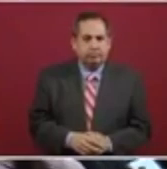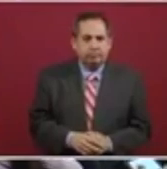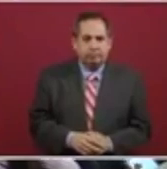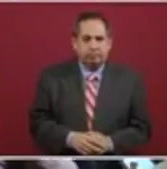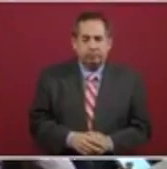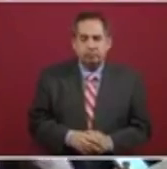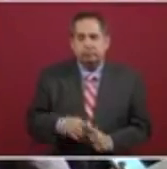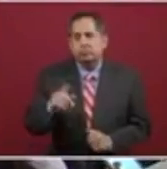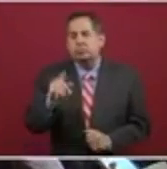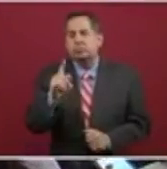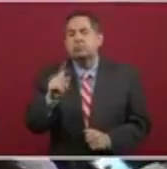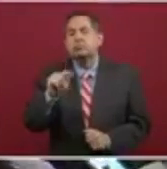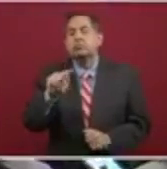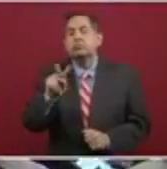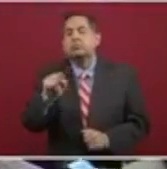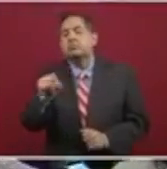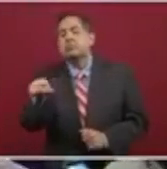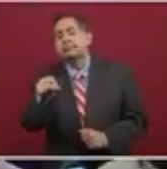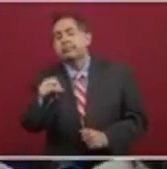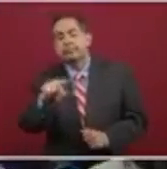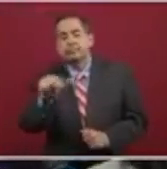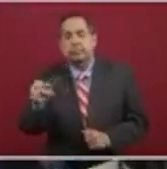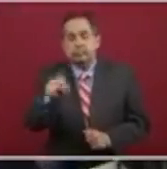Uno te ve y luego tú.